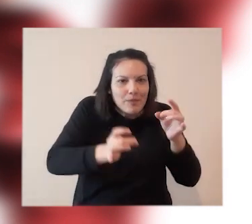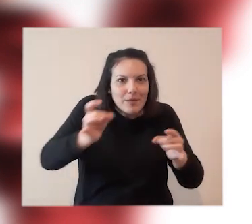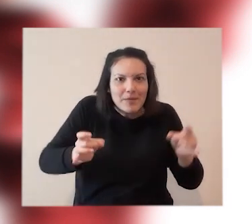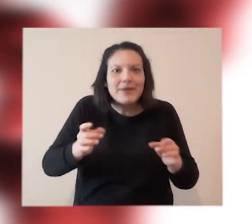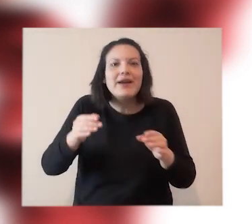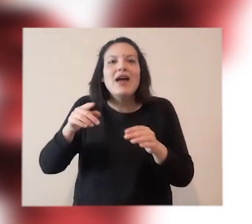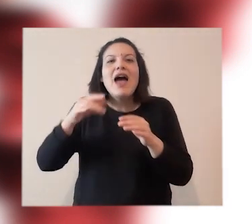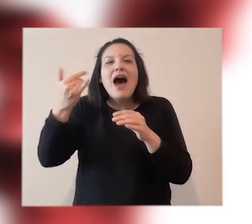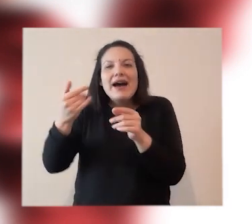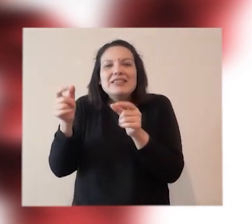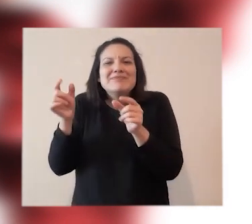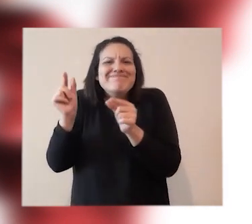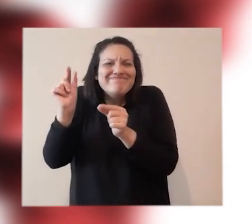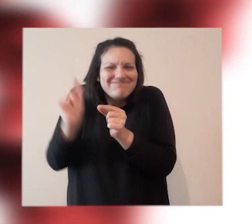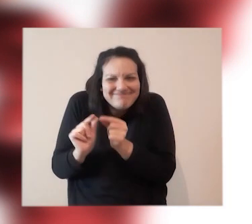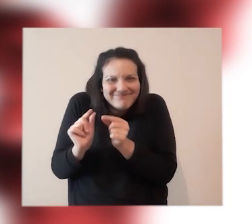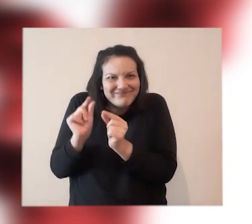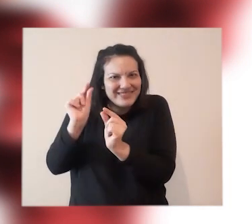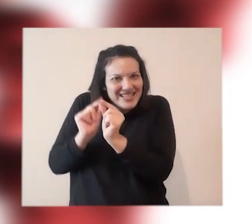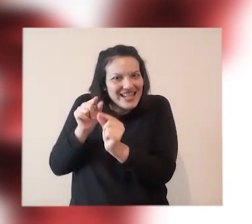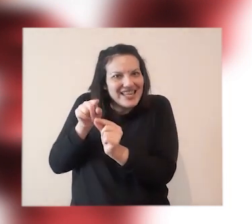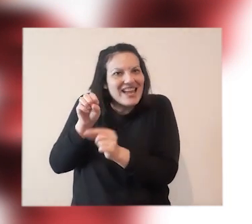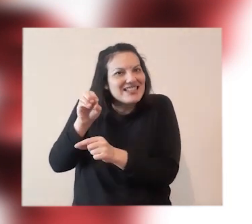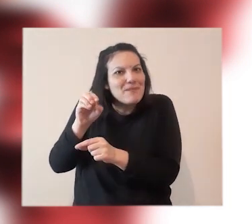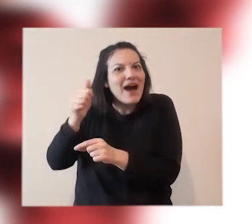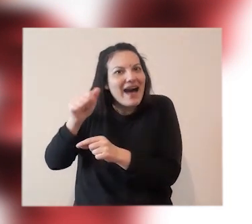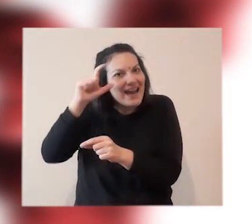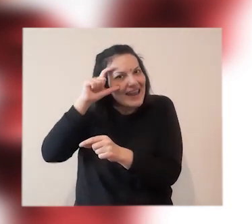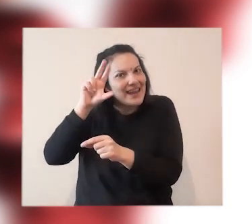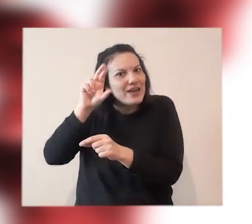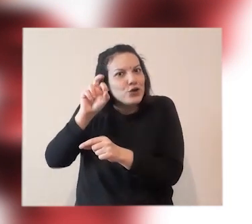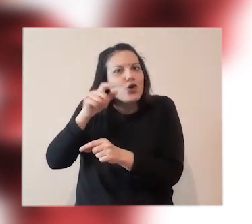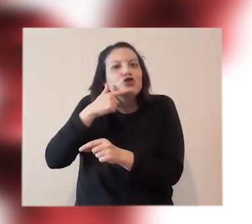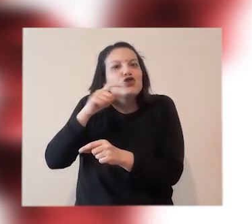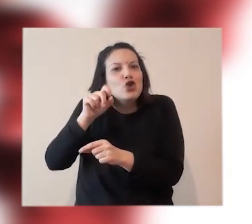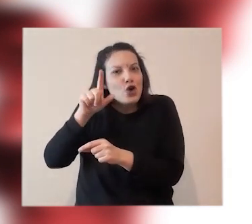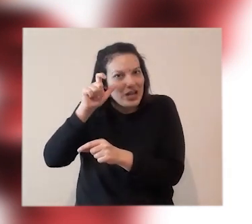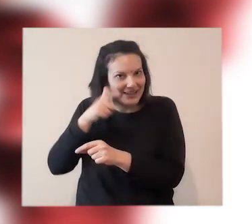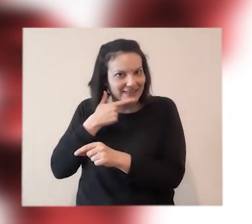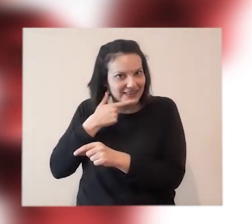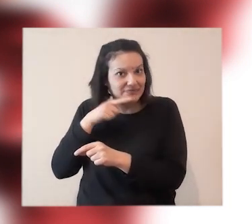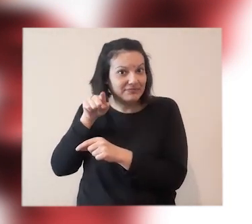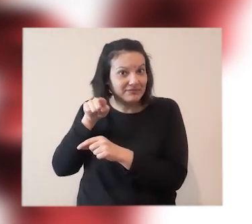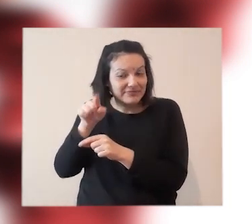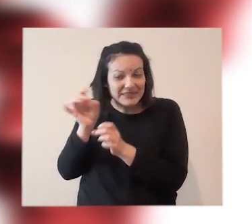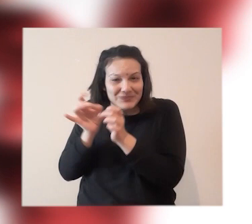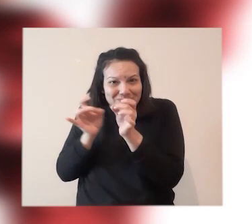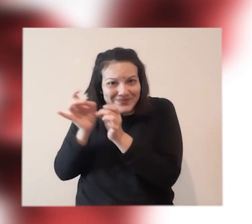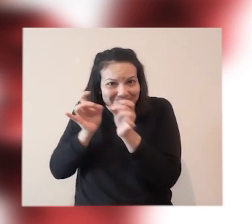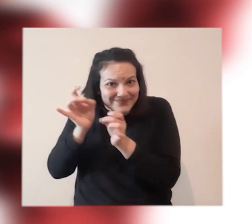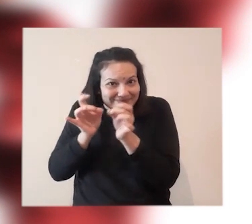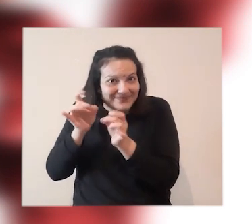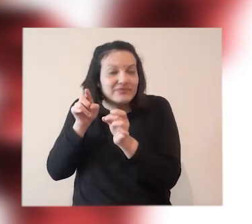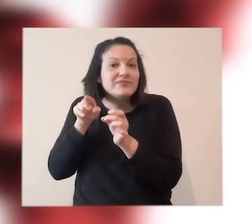persisten otras partículas que son más pequeñas, que se denominan aerosoles, ¿sí? Estos